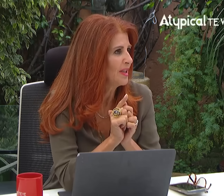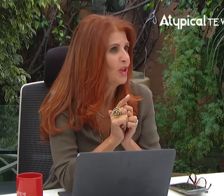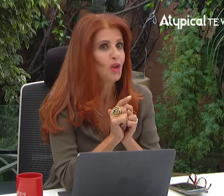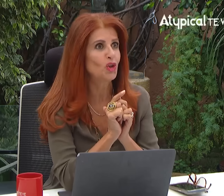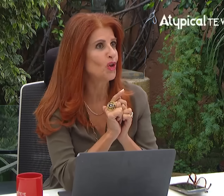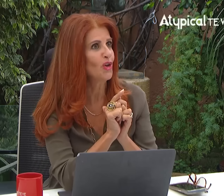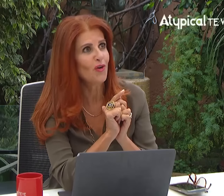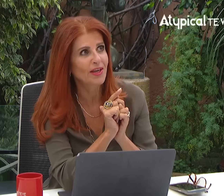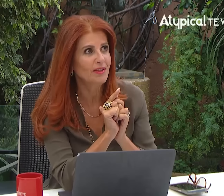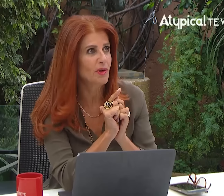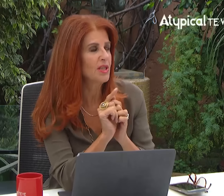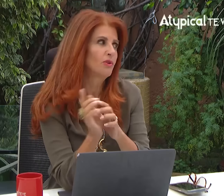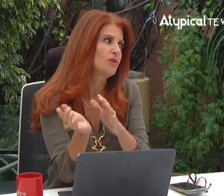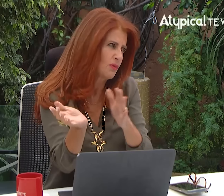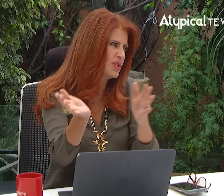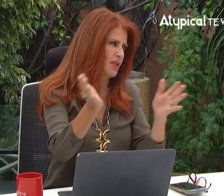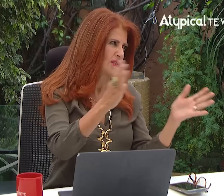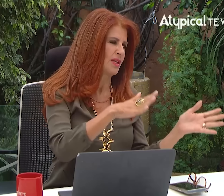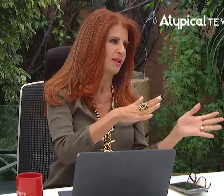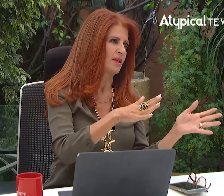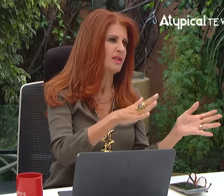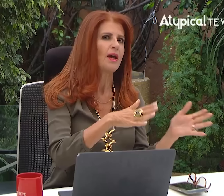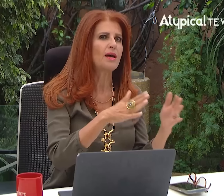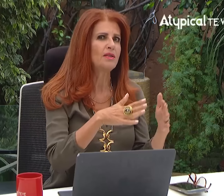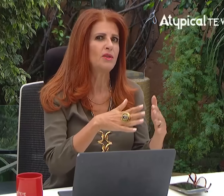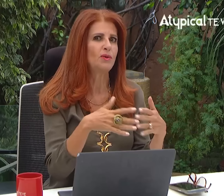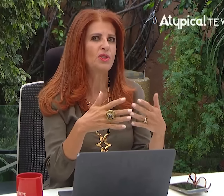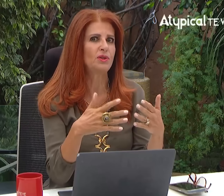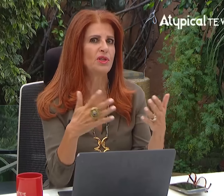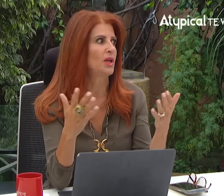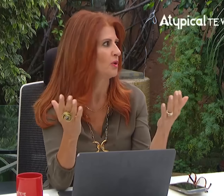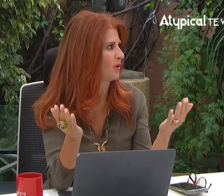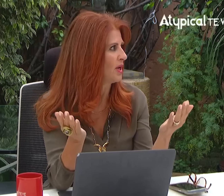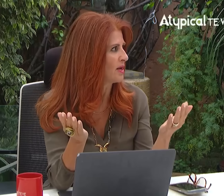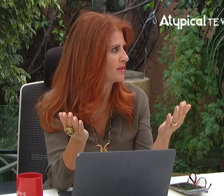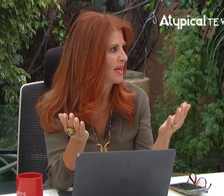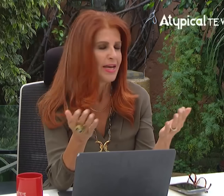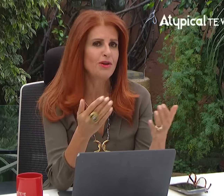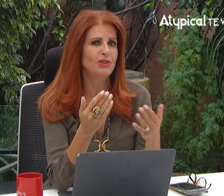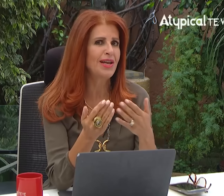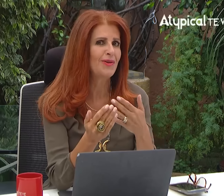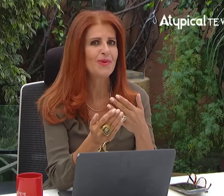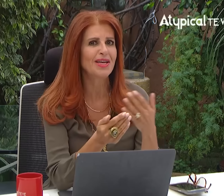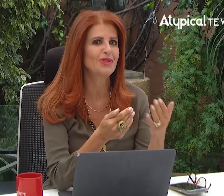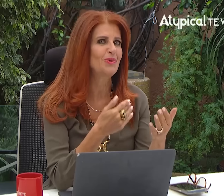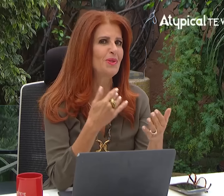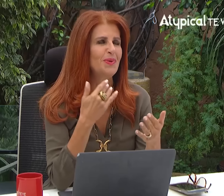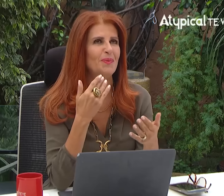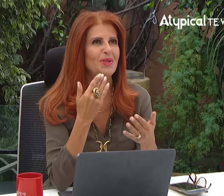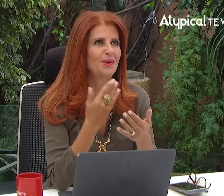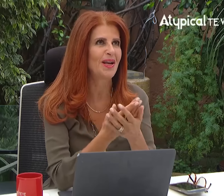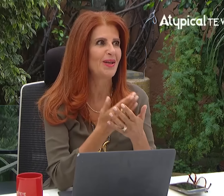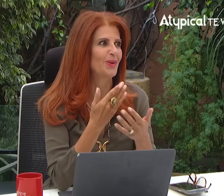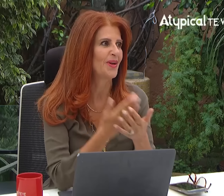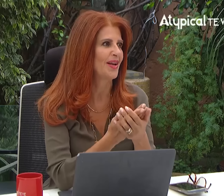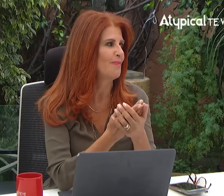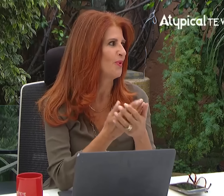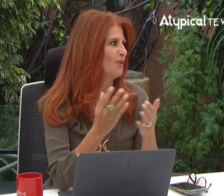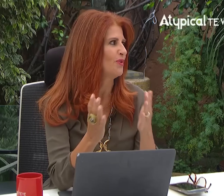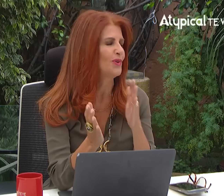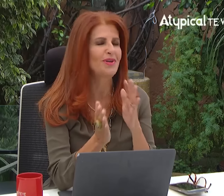obviamente todo lo que ha estado haciendo si no es que desde antes han sido cuestiones electorero sale con que esto no es una cuestión